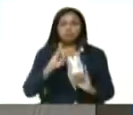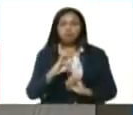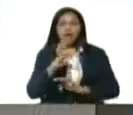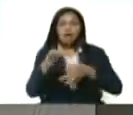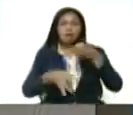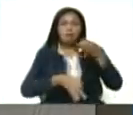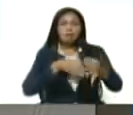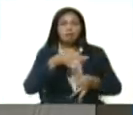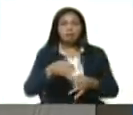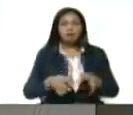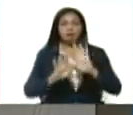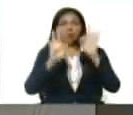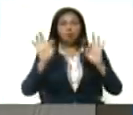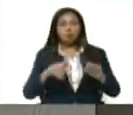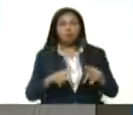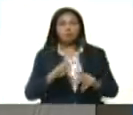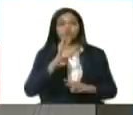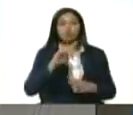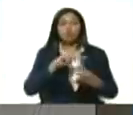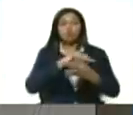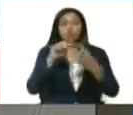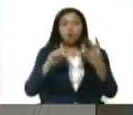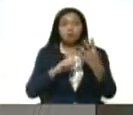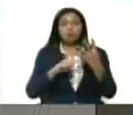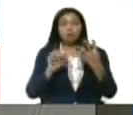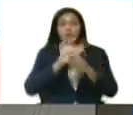ese método de 4 puntos,